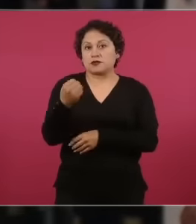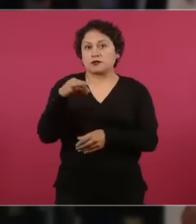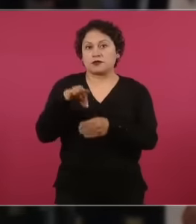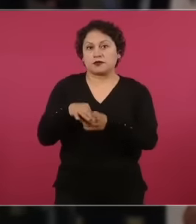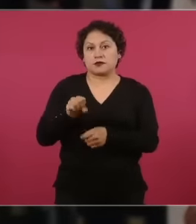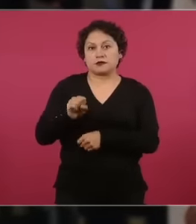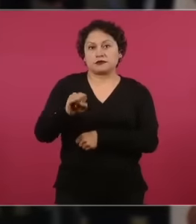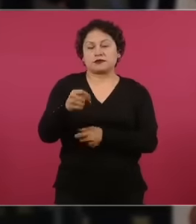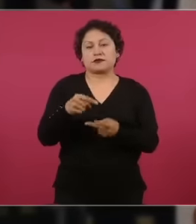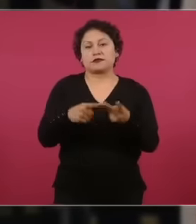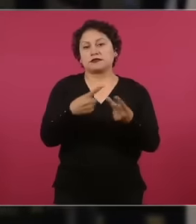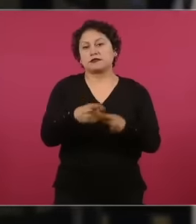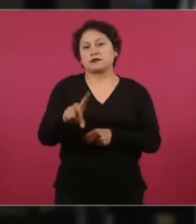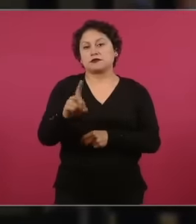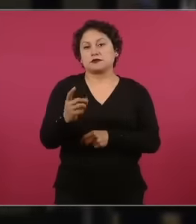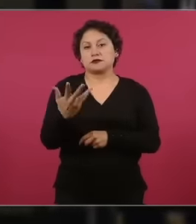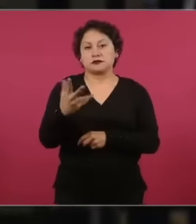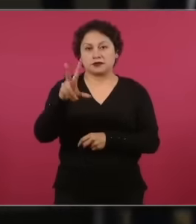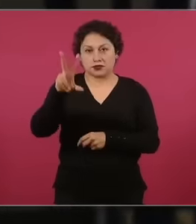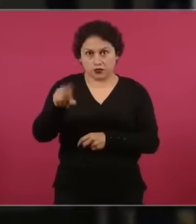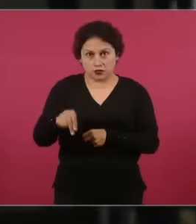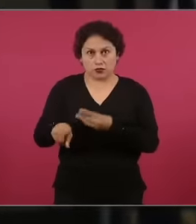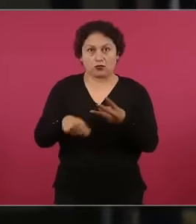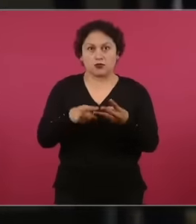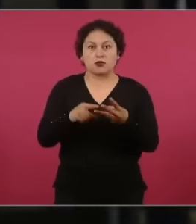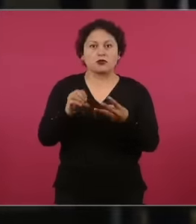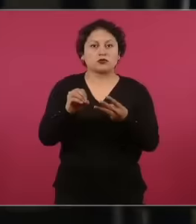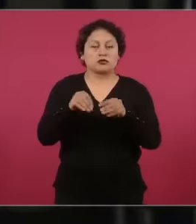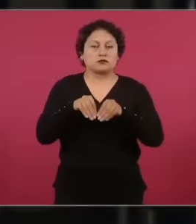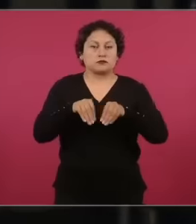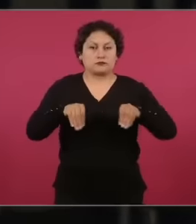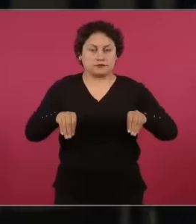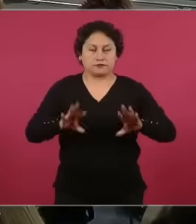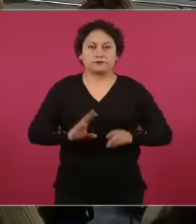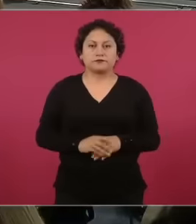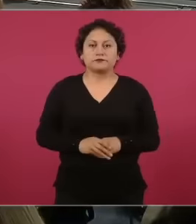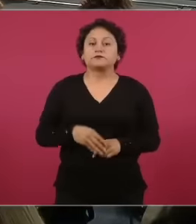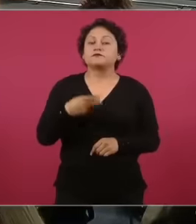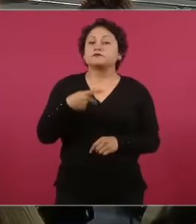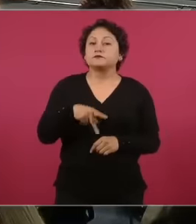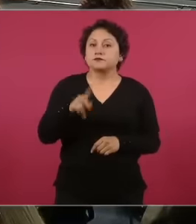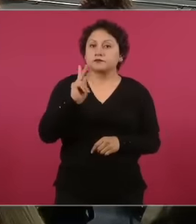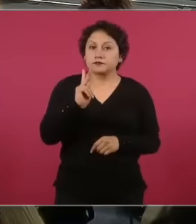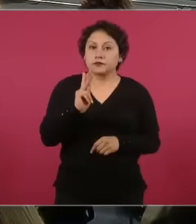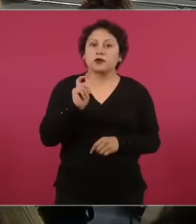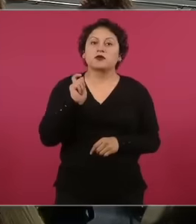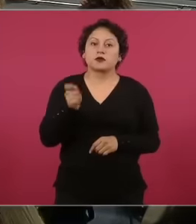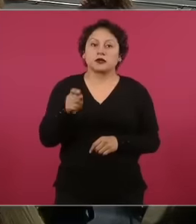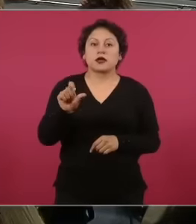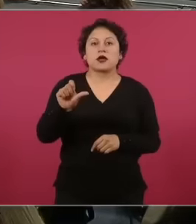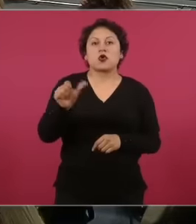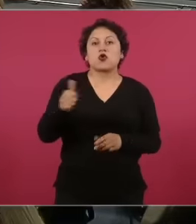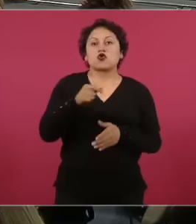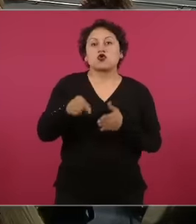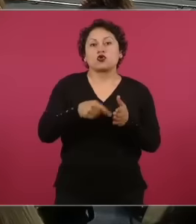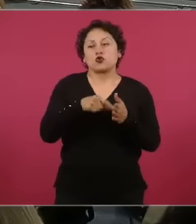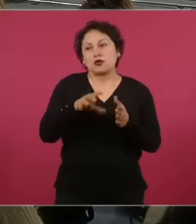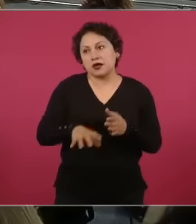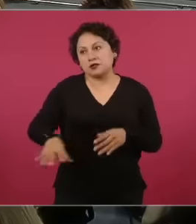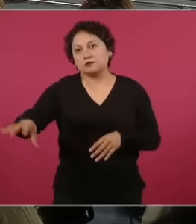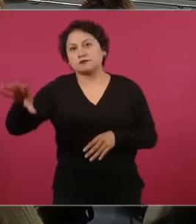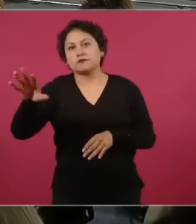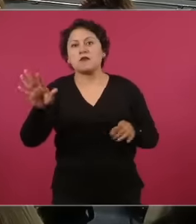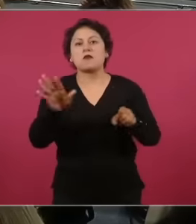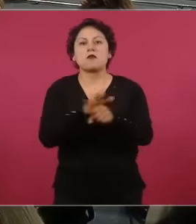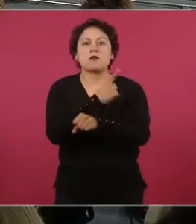favor, 135 en contra, 0 abstenciones. Sin embargo, bueno, pues esto se dio en una sede alterna debido a los bloqueos que se estuvieron dando